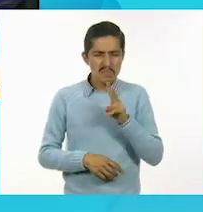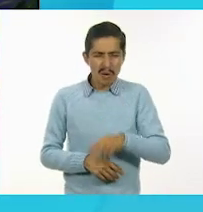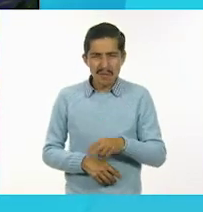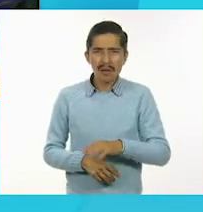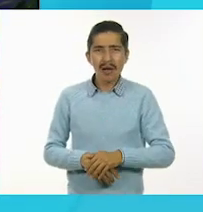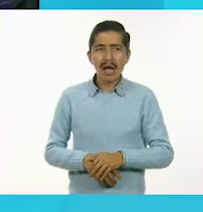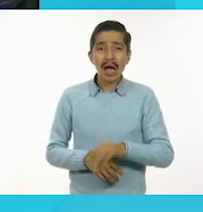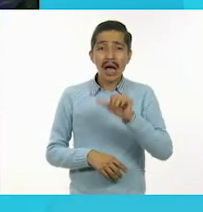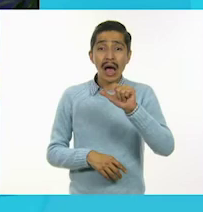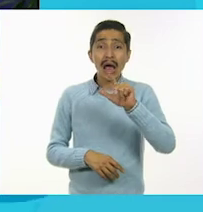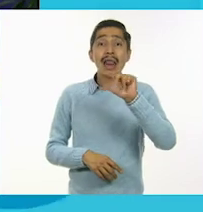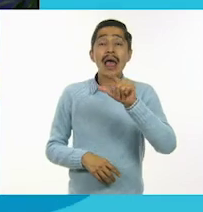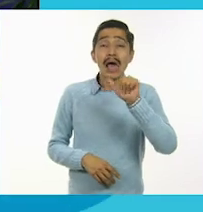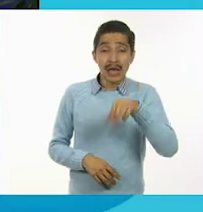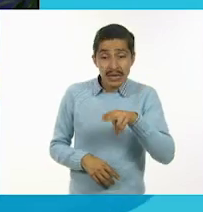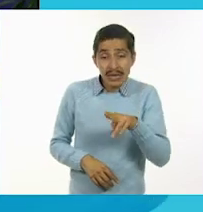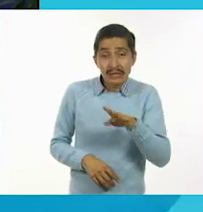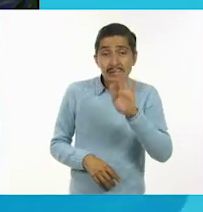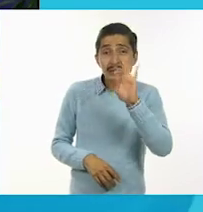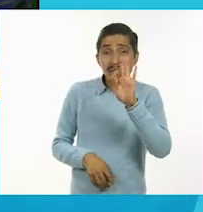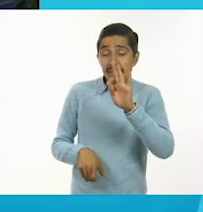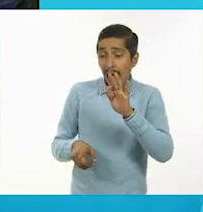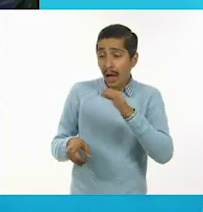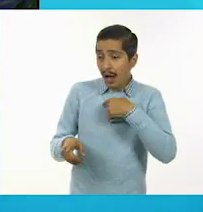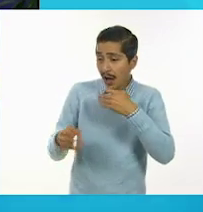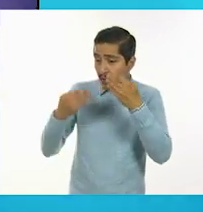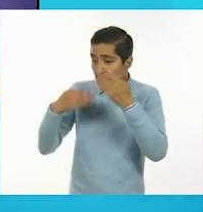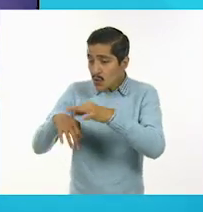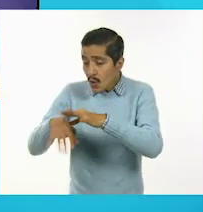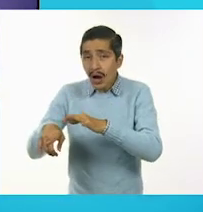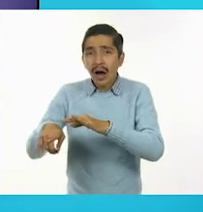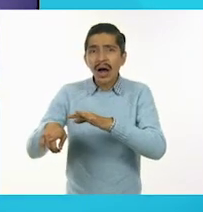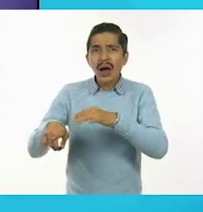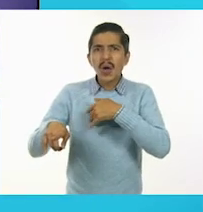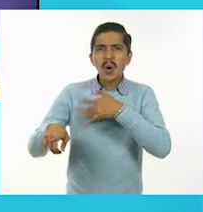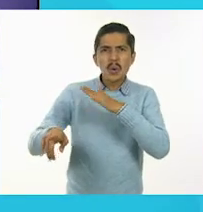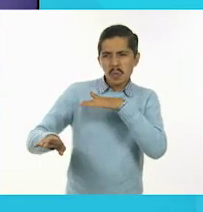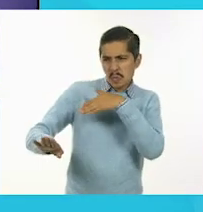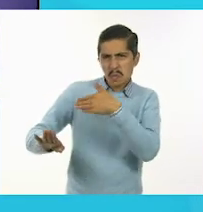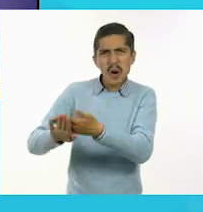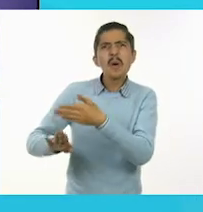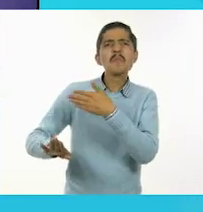a Alan en el momento justo, le diría varias cosas.